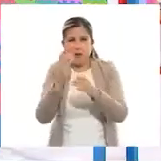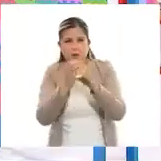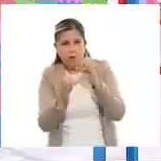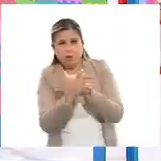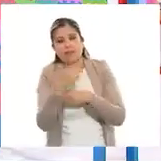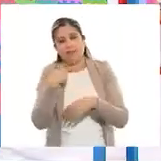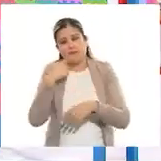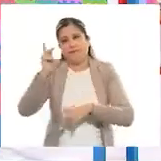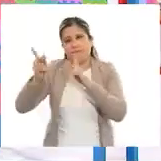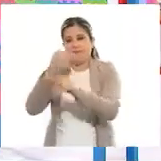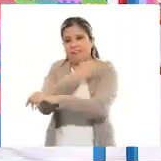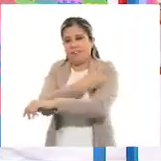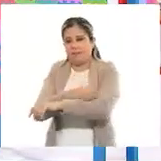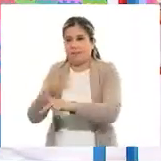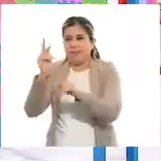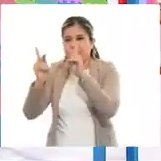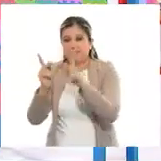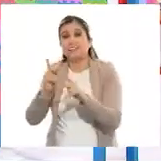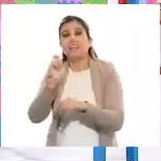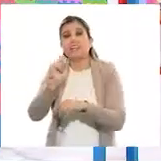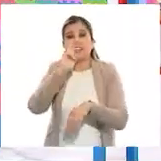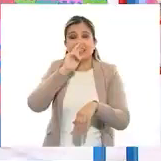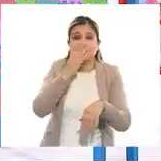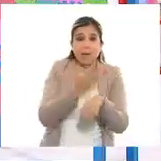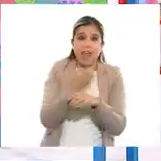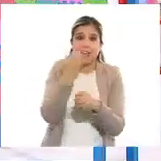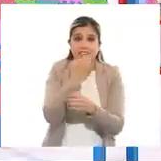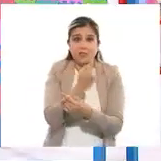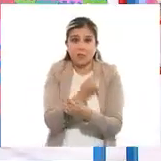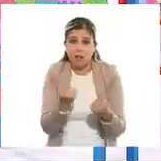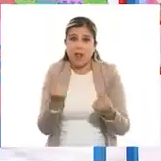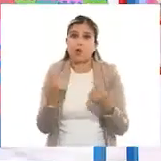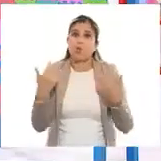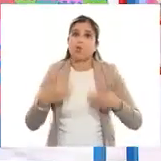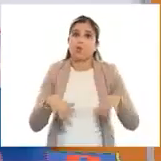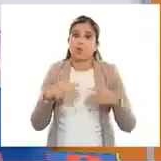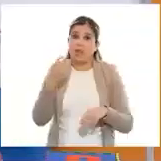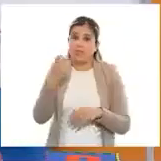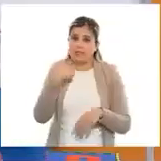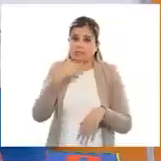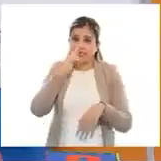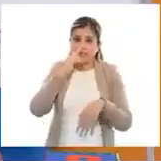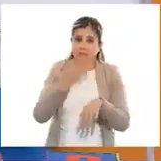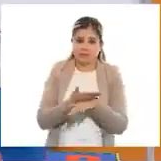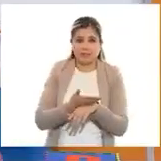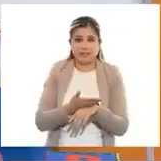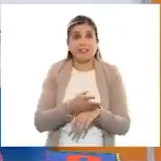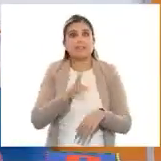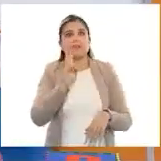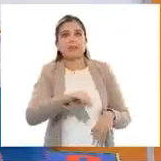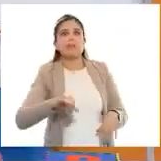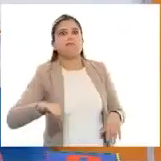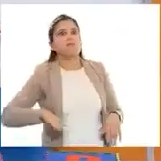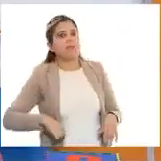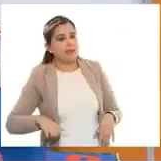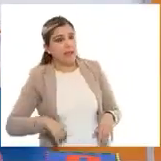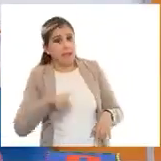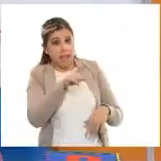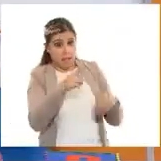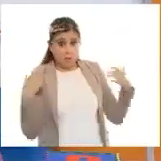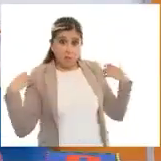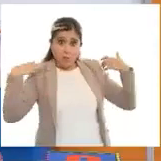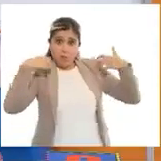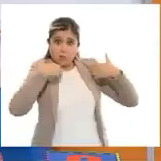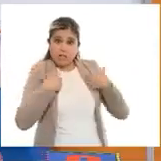mi familia. Pero están mis responsabilidades de la escuela. Esas solo me tocan a mí. Oye, qué interesante. Y dentro de esa mochila, entonces,